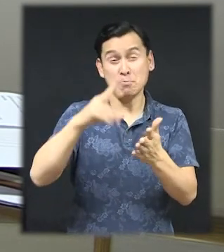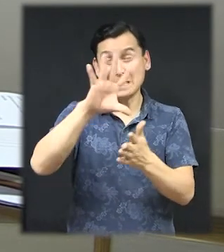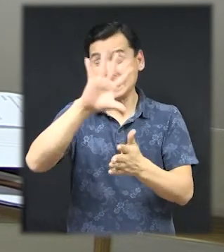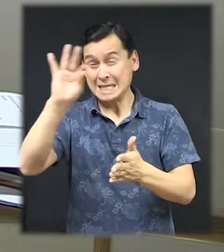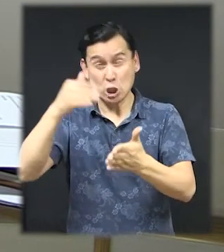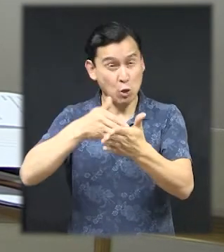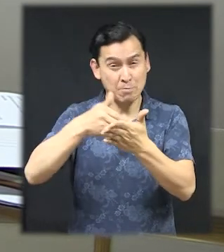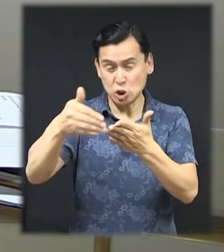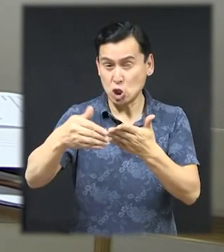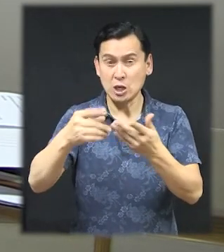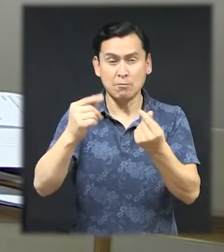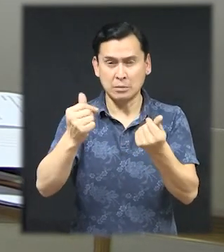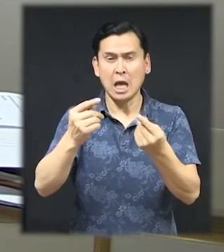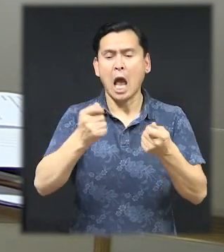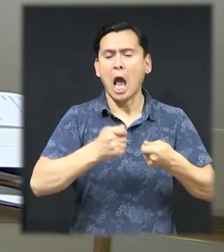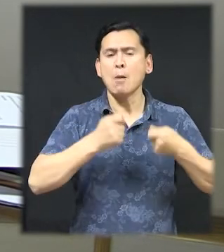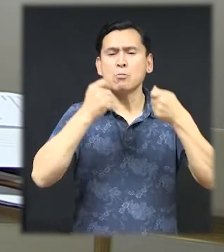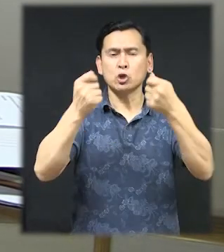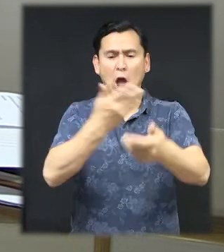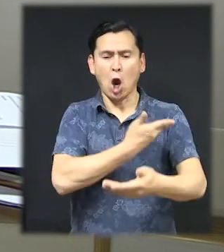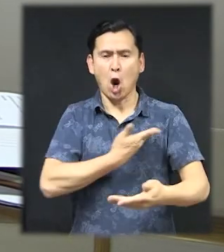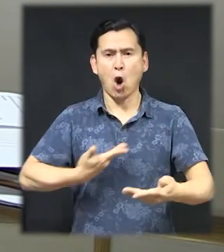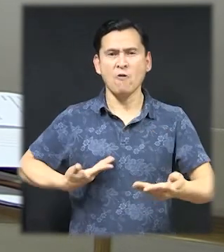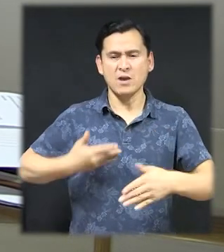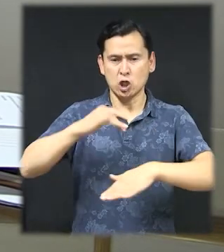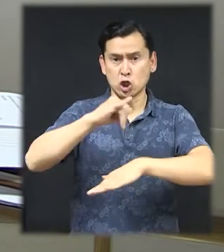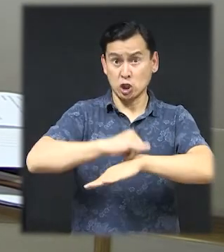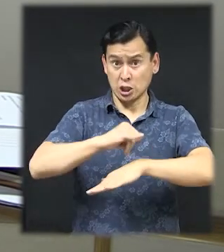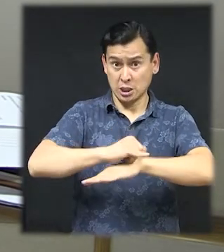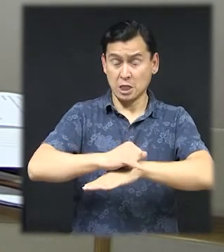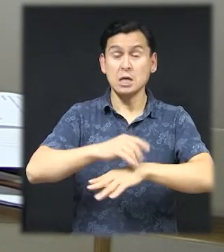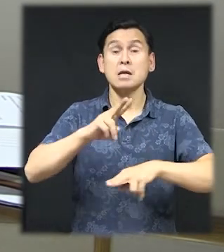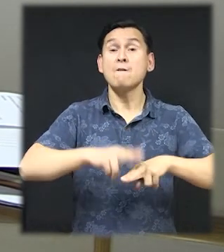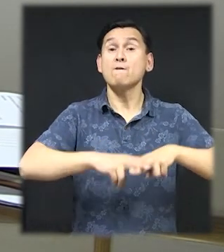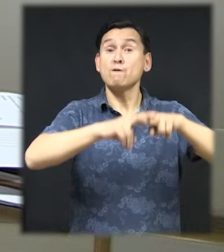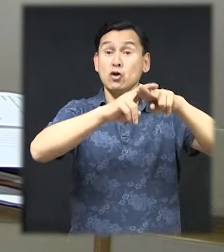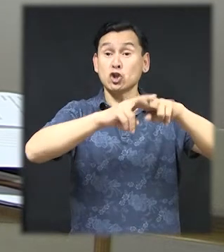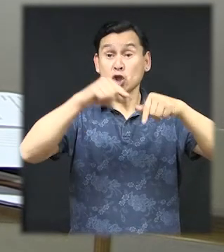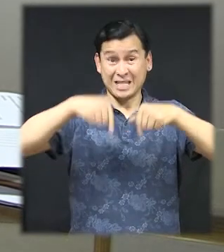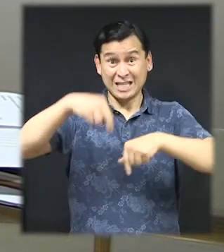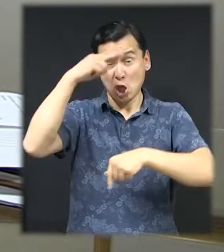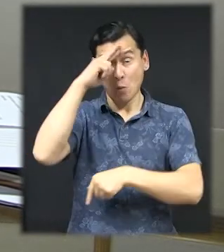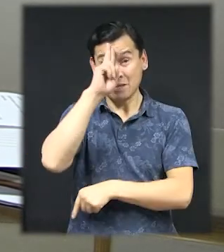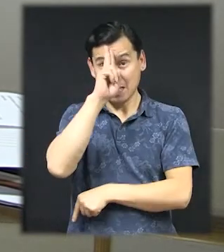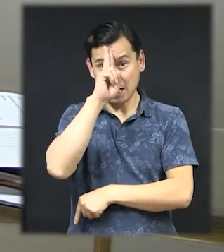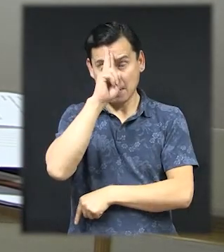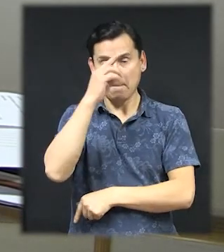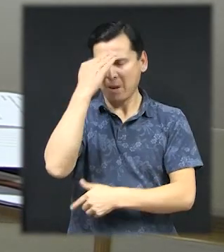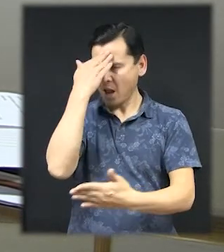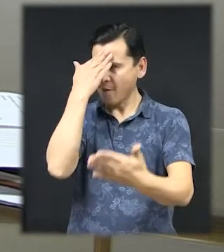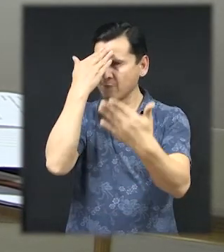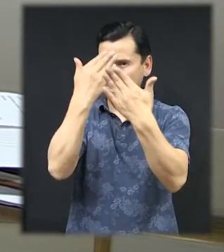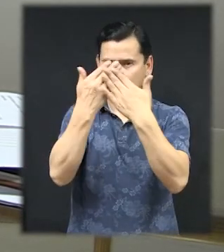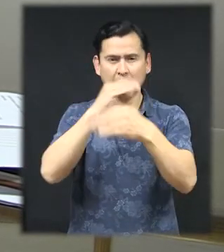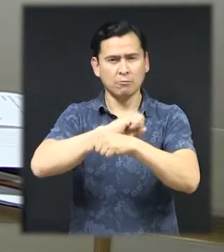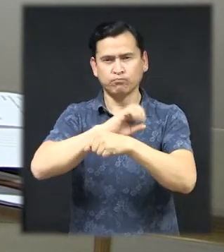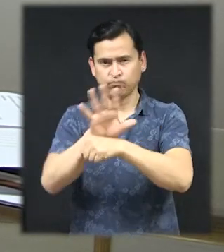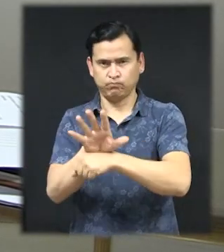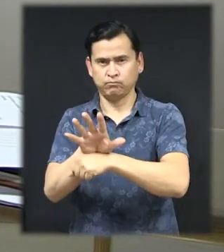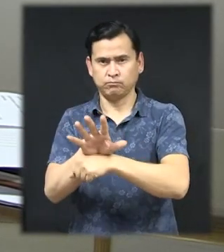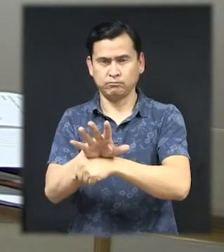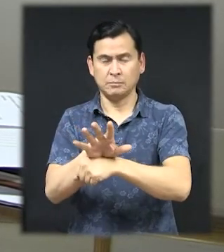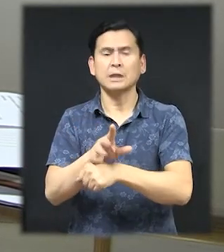enfrentar y abordar los desafíos de recuperar la atención, de responder a las necesidades de nuestra lista de espera durante el